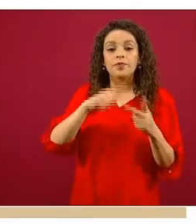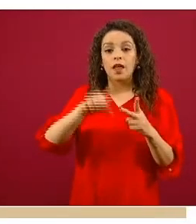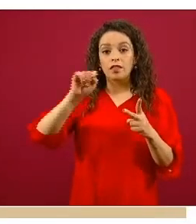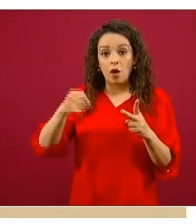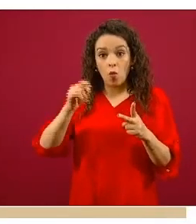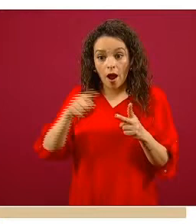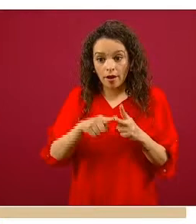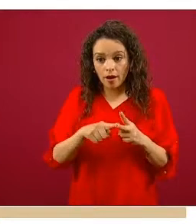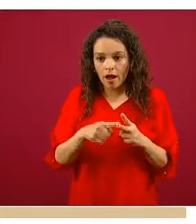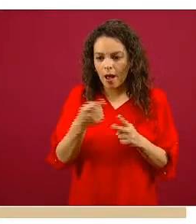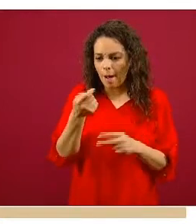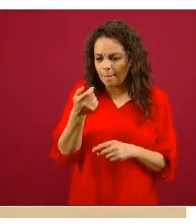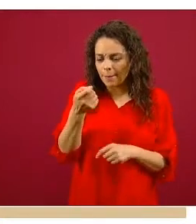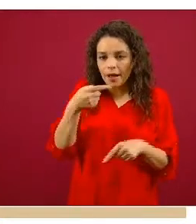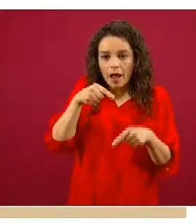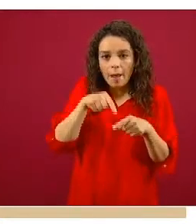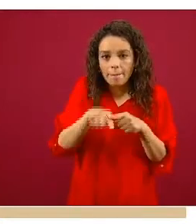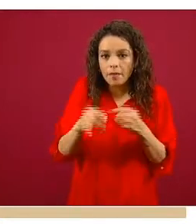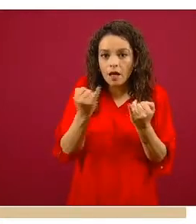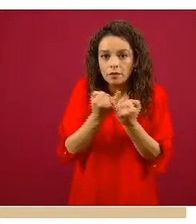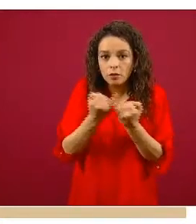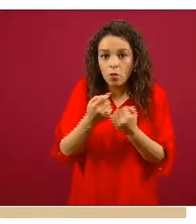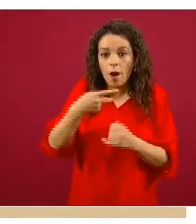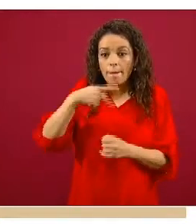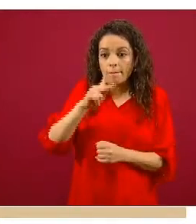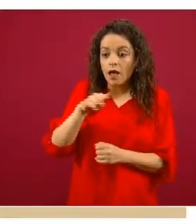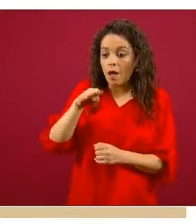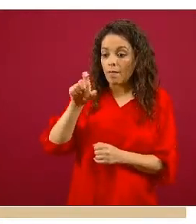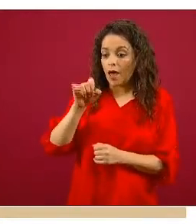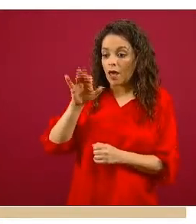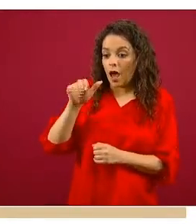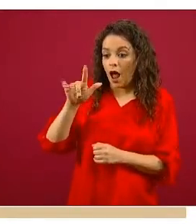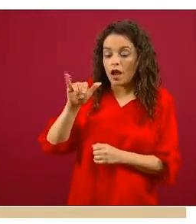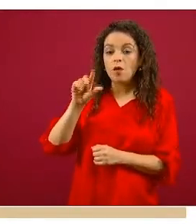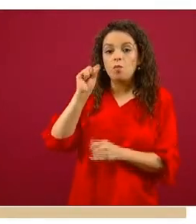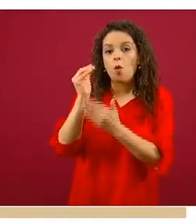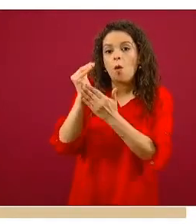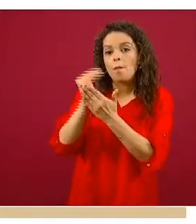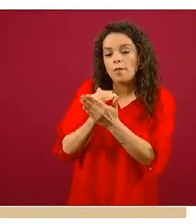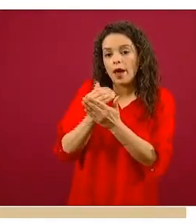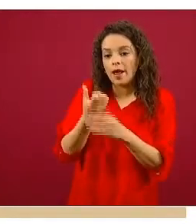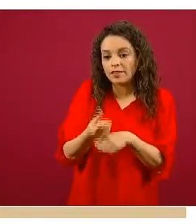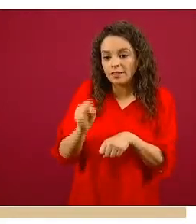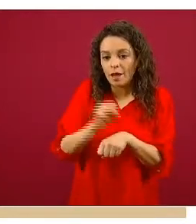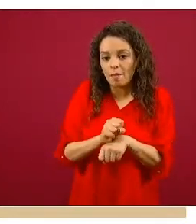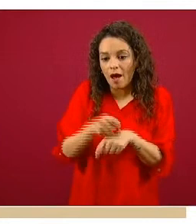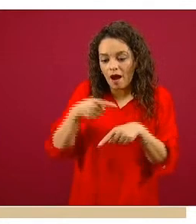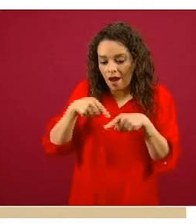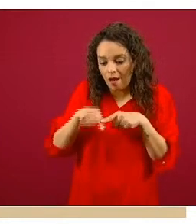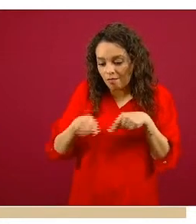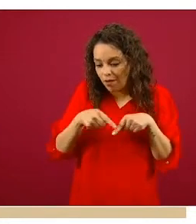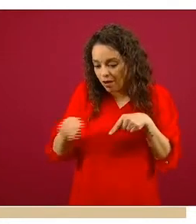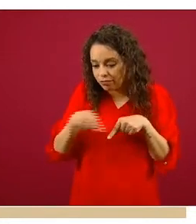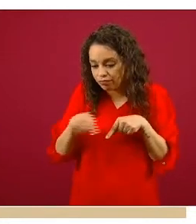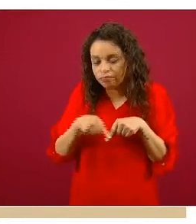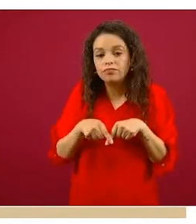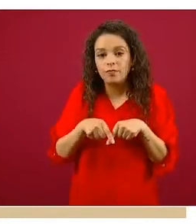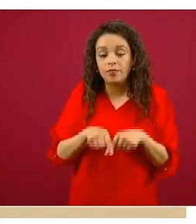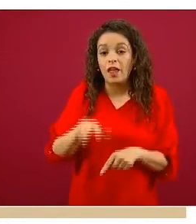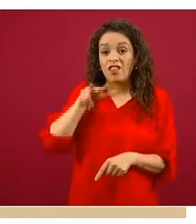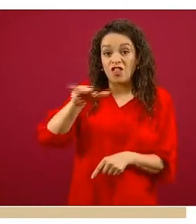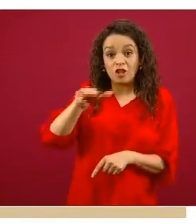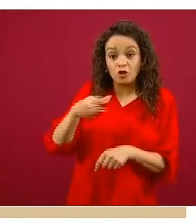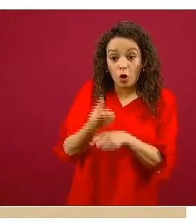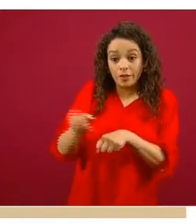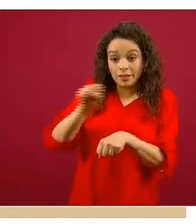iniciaron similar, aunque Mexicali tenía una menor tasa las primeras semanas, y ahí en la semana 18, cuando